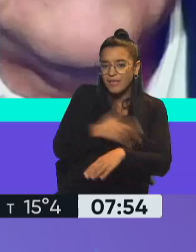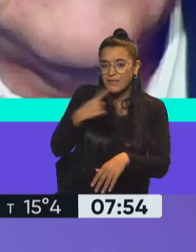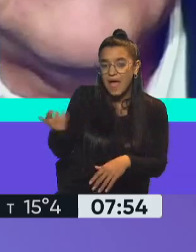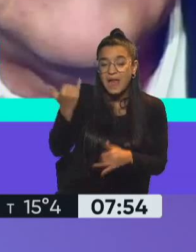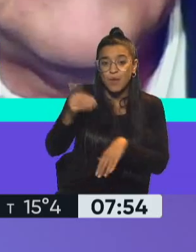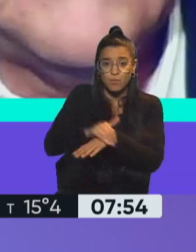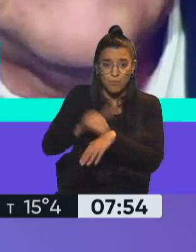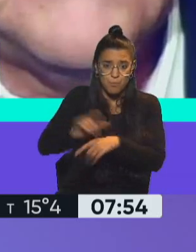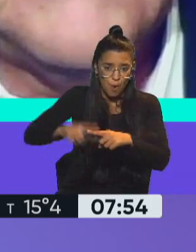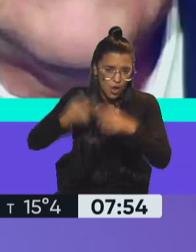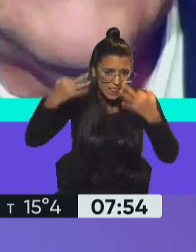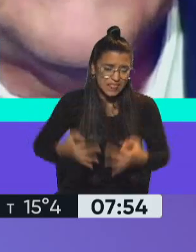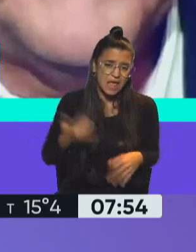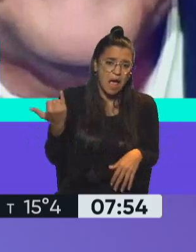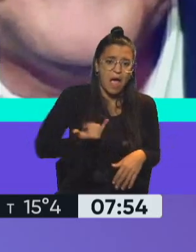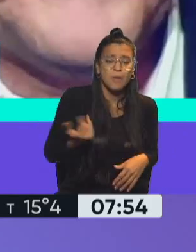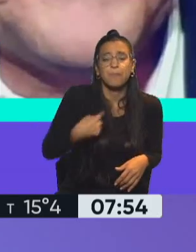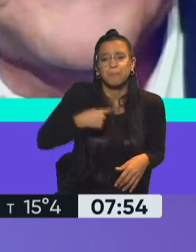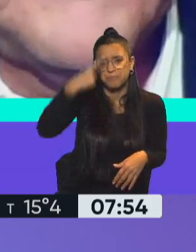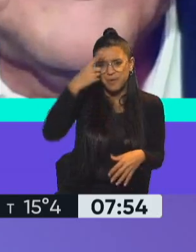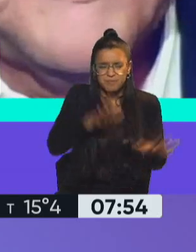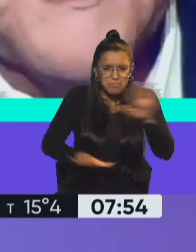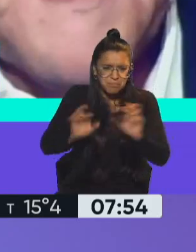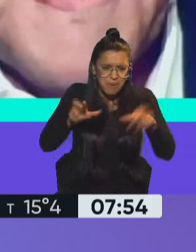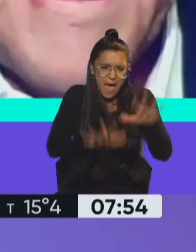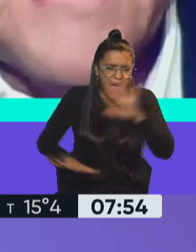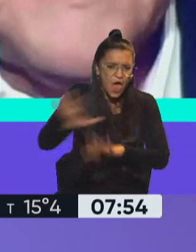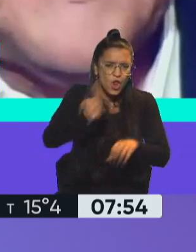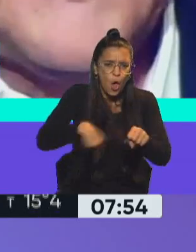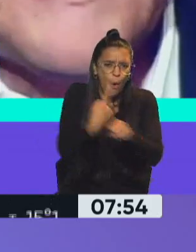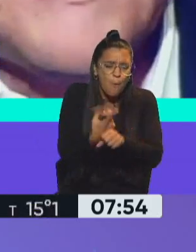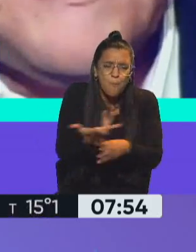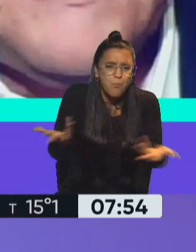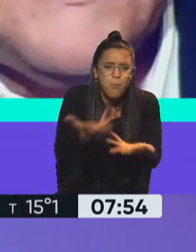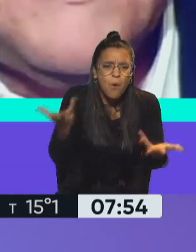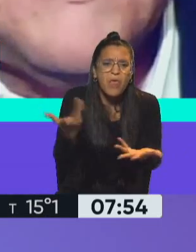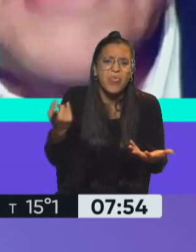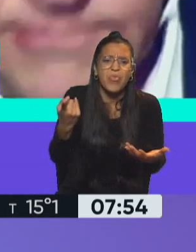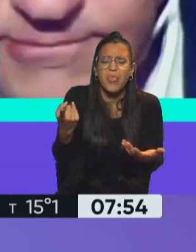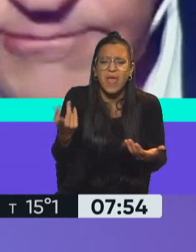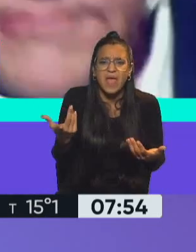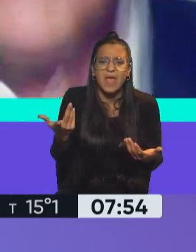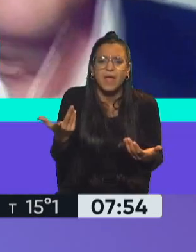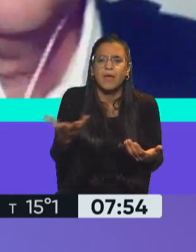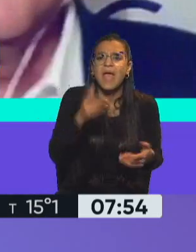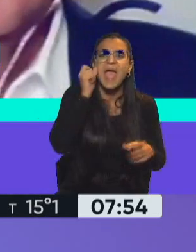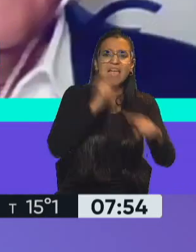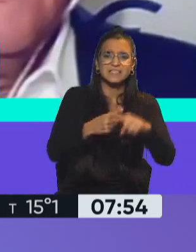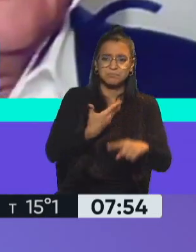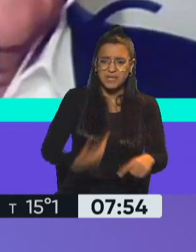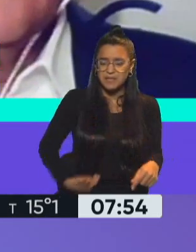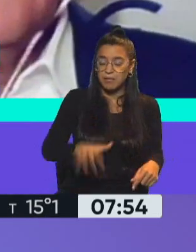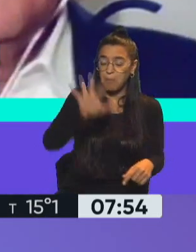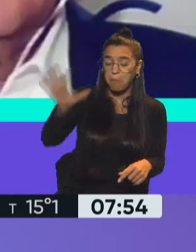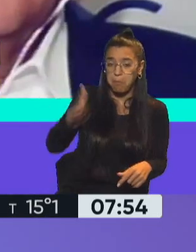responsabilidades políticas muy concretas. Uno supone que semejante operativo no se pudo llevar a cabo sin el conocimiento del expresidente,